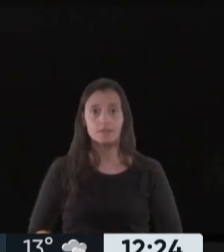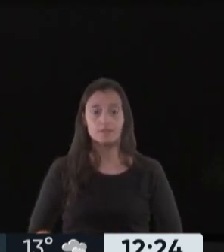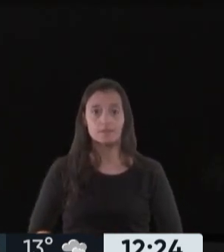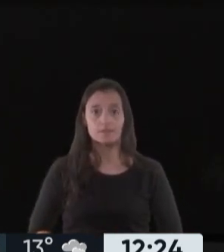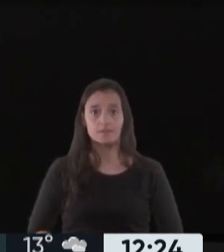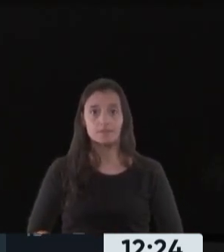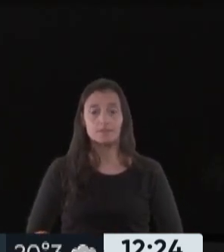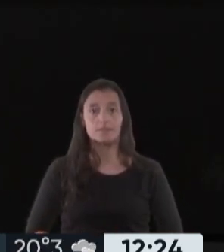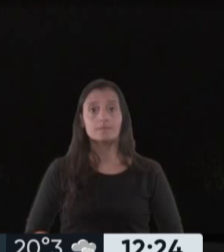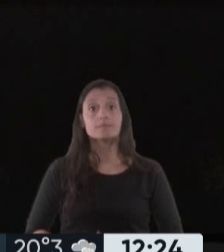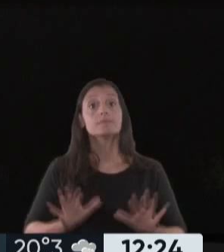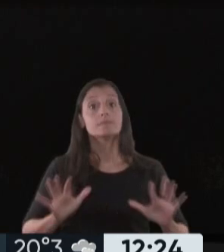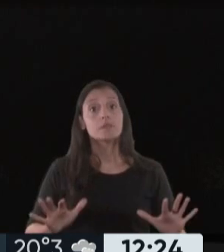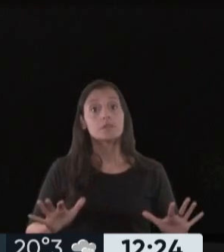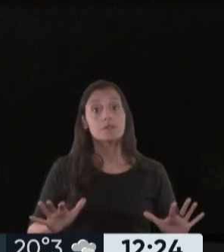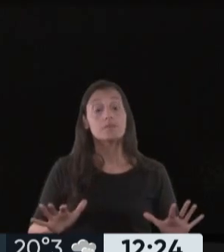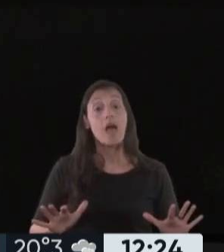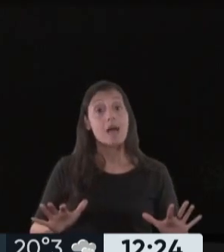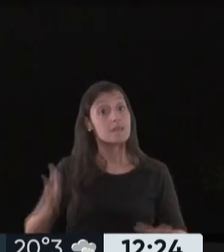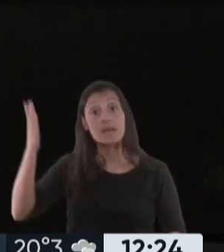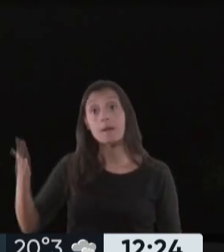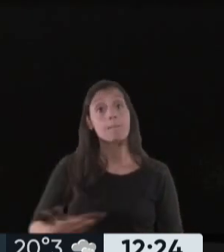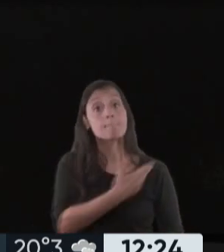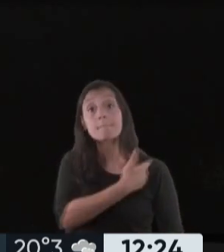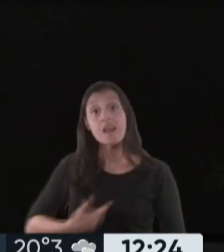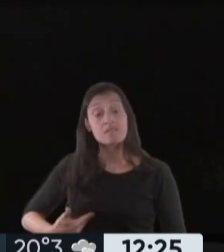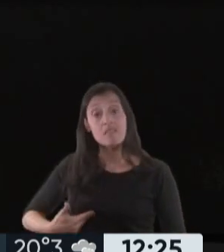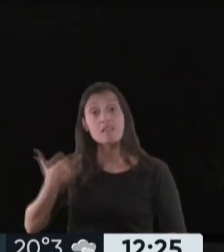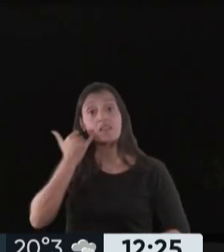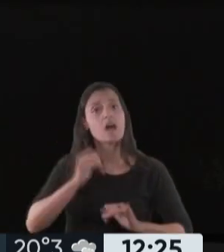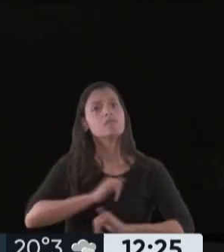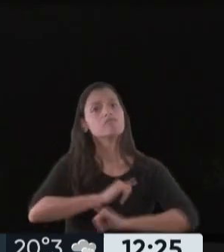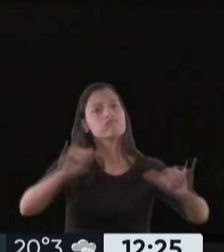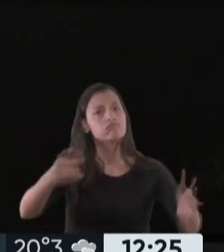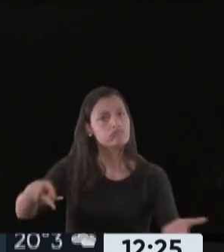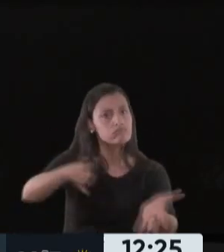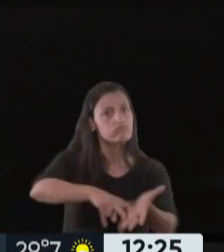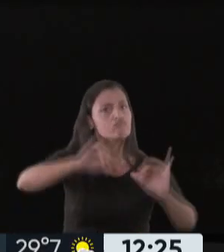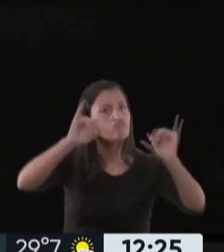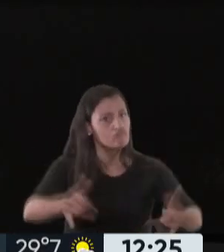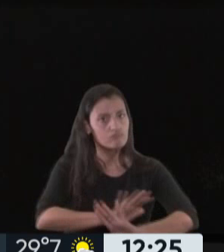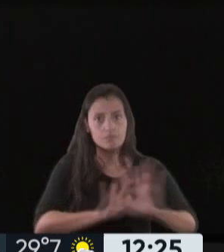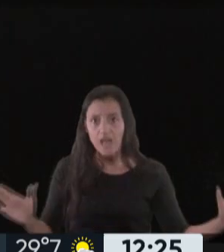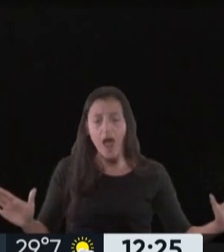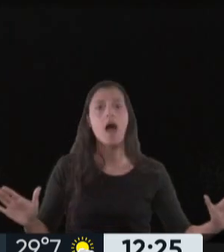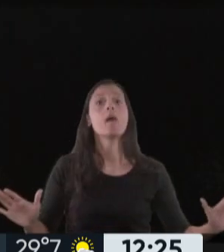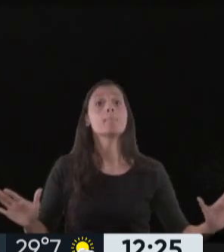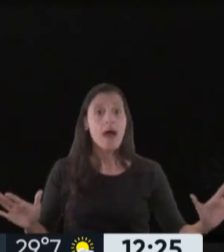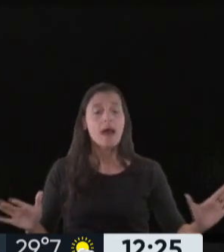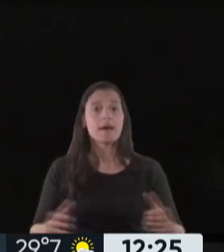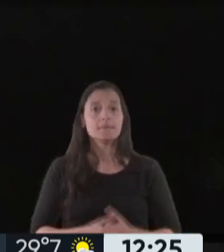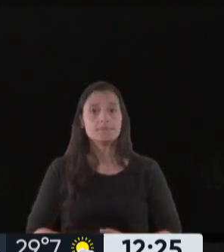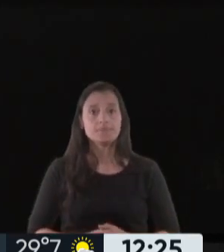Bueno, en este sentido, hoy el presidente ratificó que para